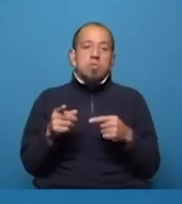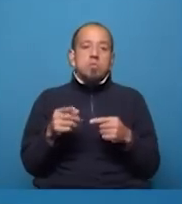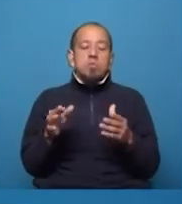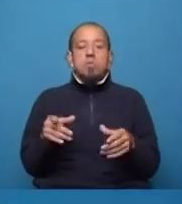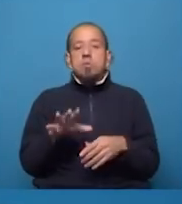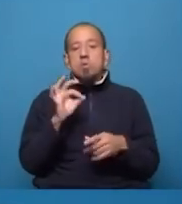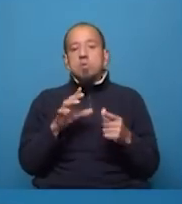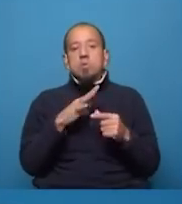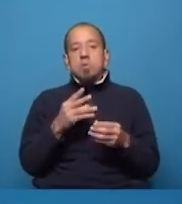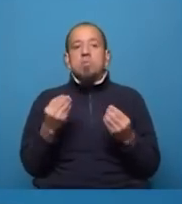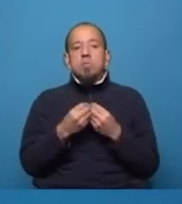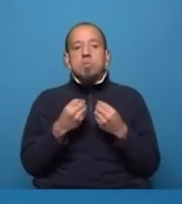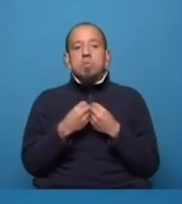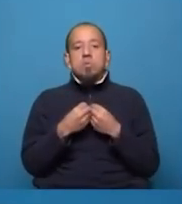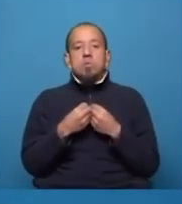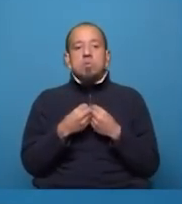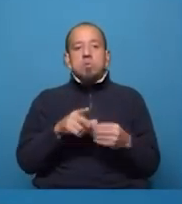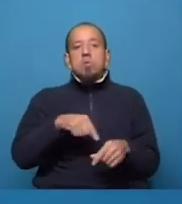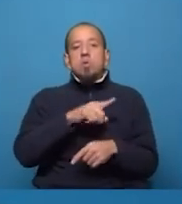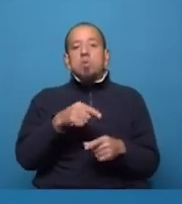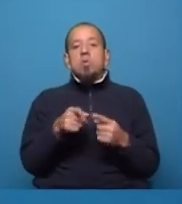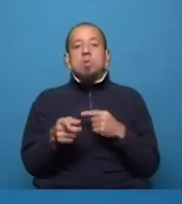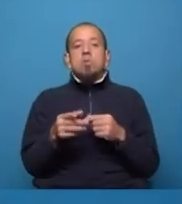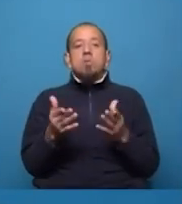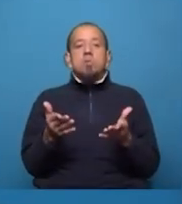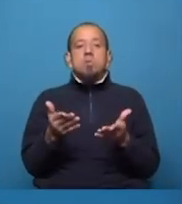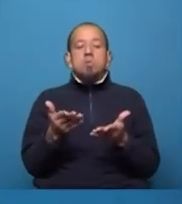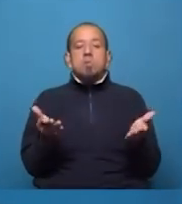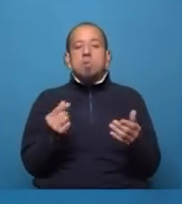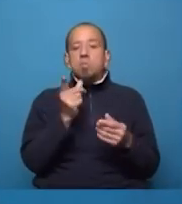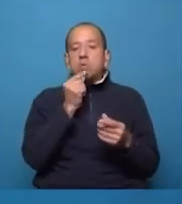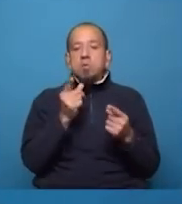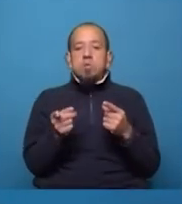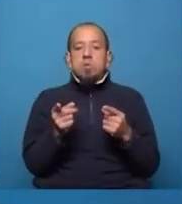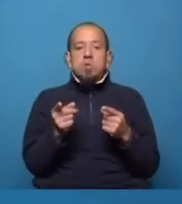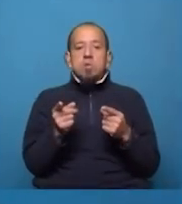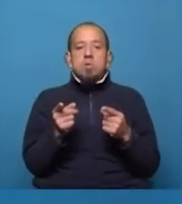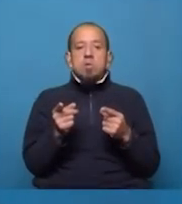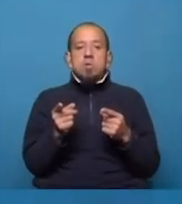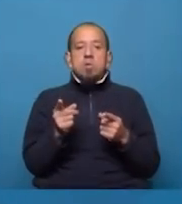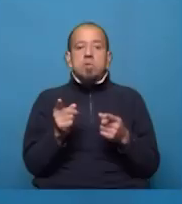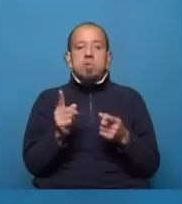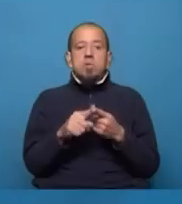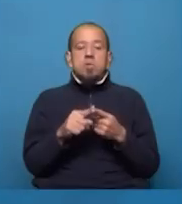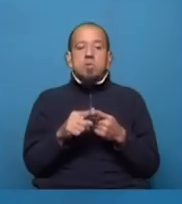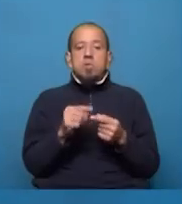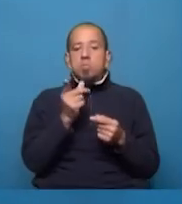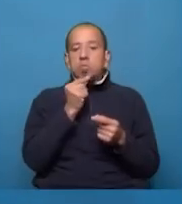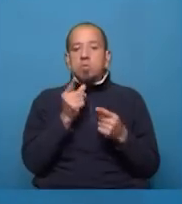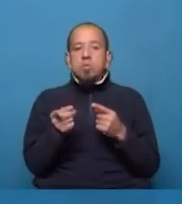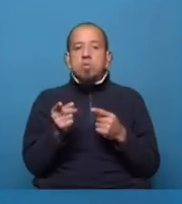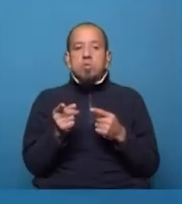a cero Son un montón de dónde surgían básicamente de la acción policial o sea los policías